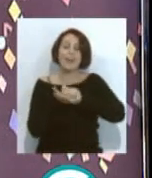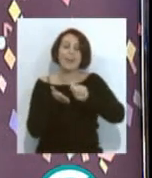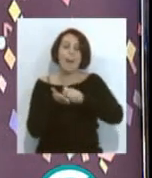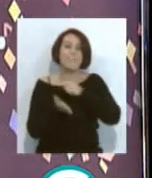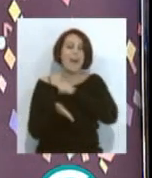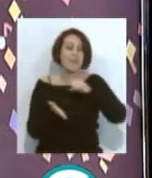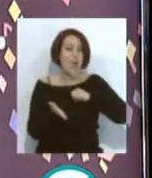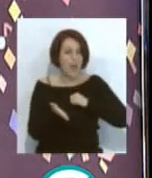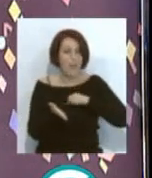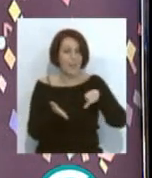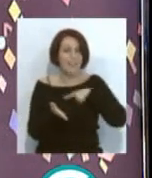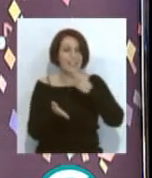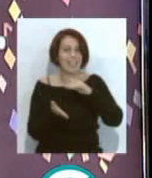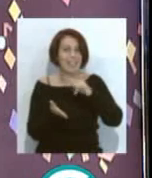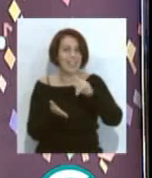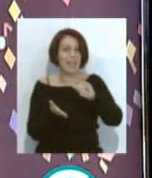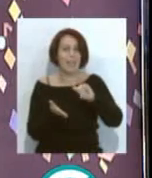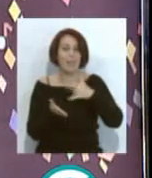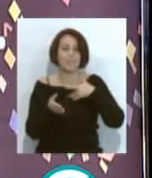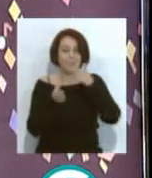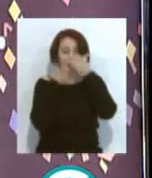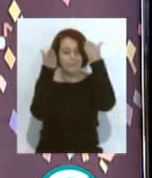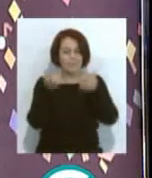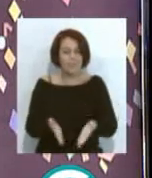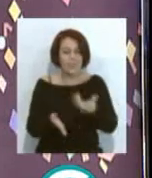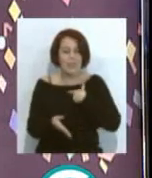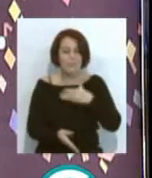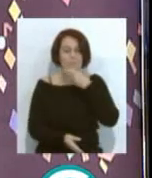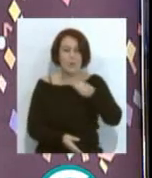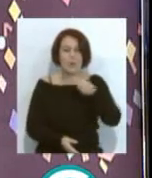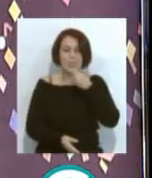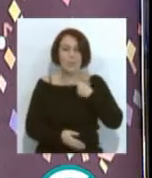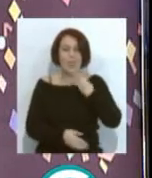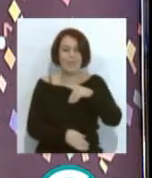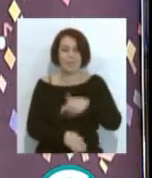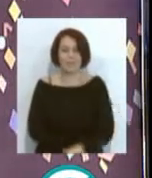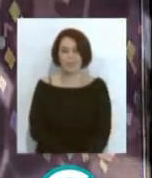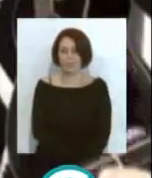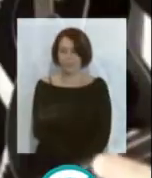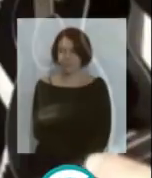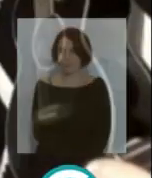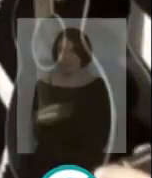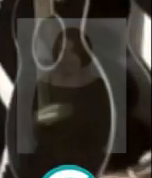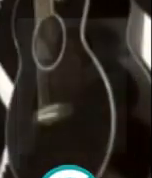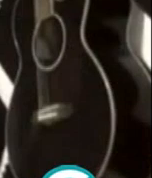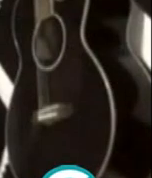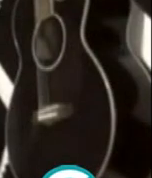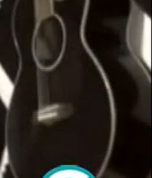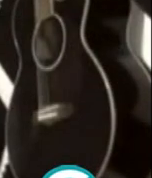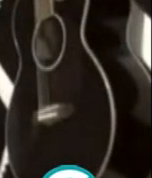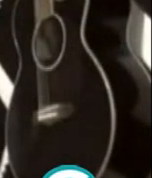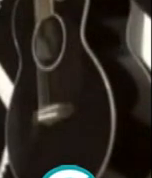muy personal en la que Quique le dedica este piropazo a David Carapapa. Dime tú a quién se